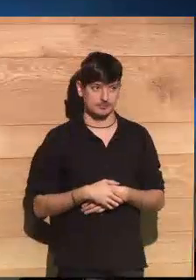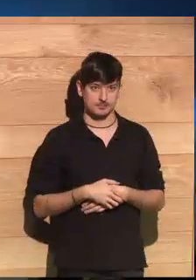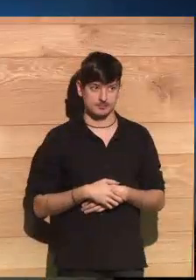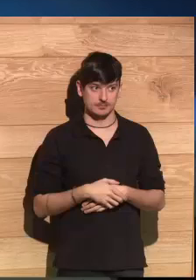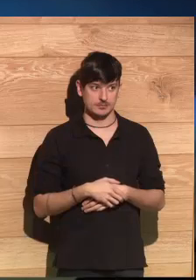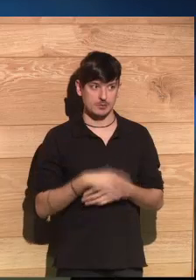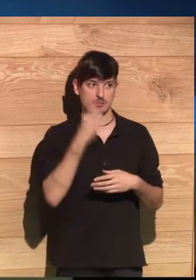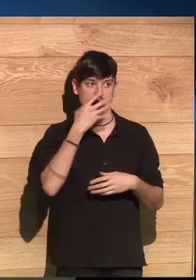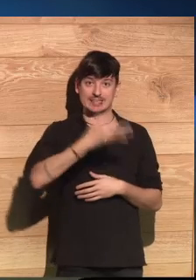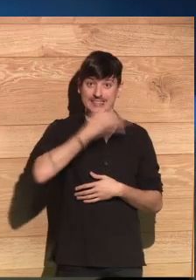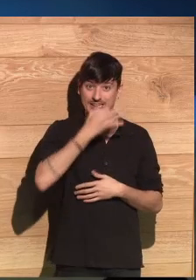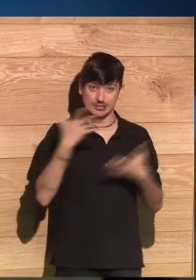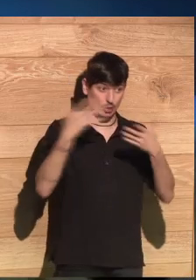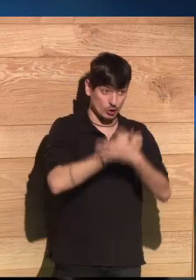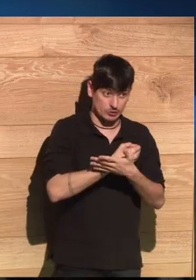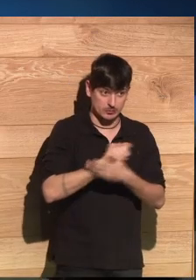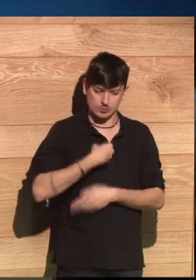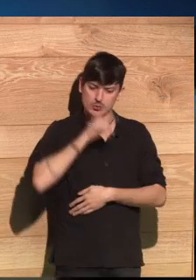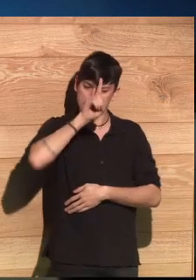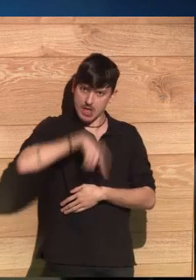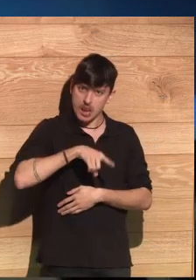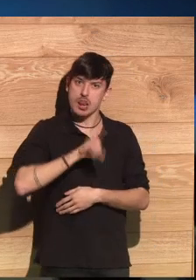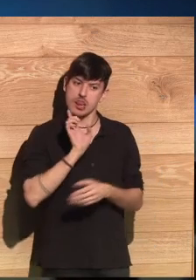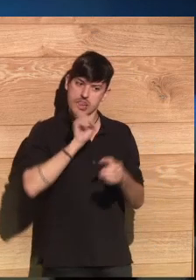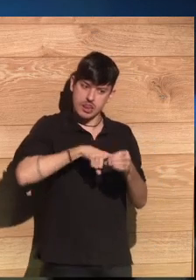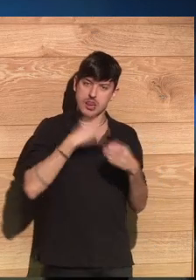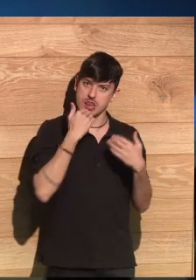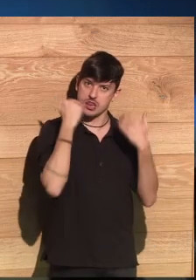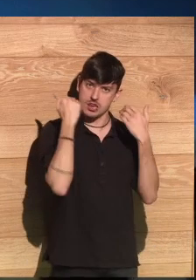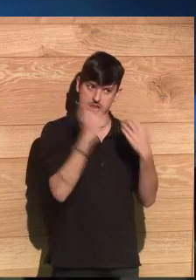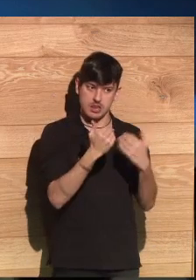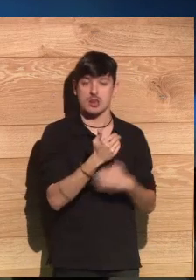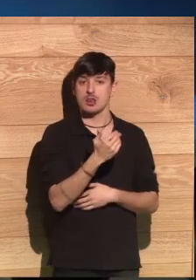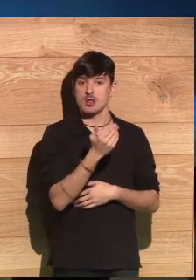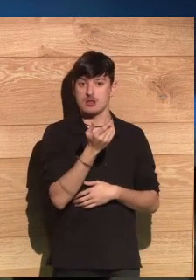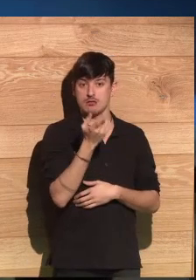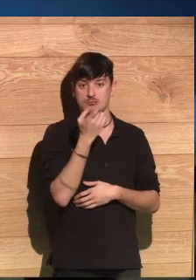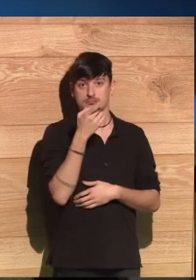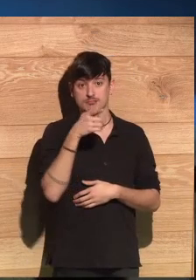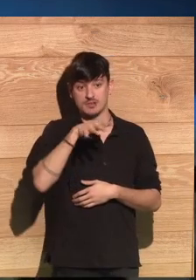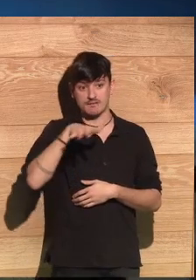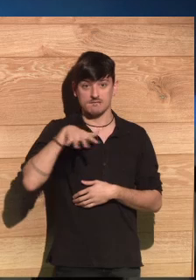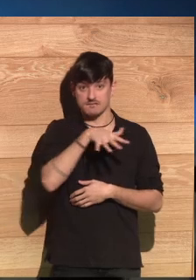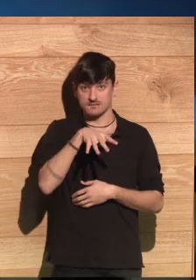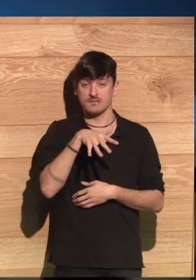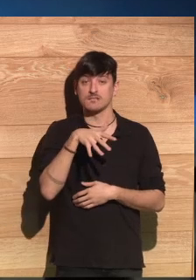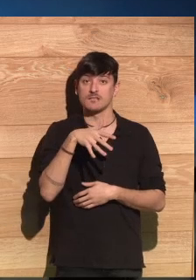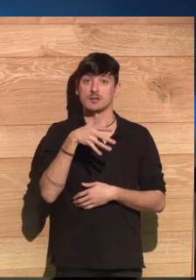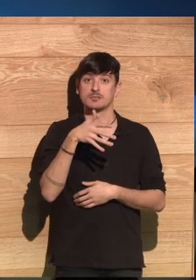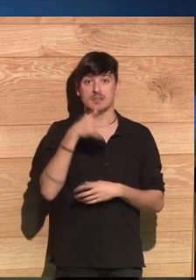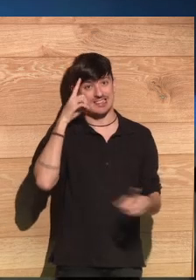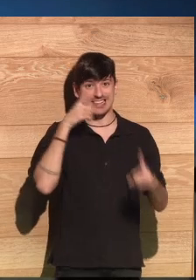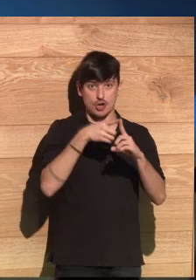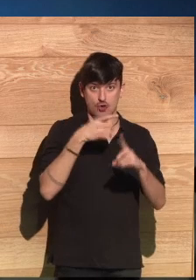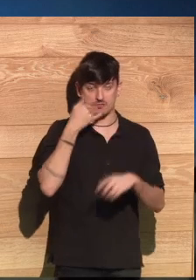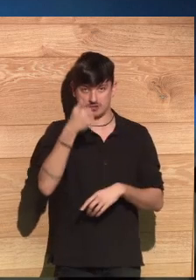Bueno, buenas tardes a todos. Yo también me sumo al agradecimiento a nuestros anfitriones. Además, en mi caso, ya son